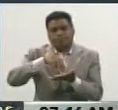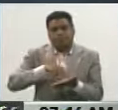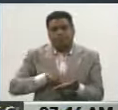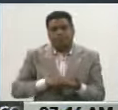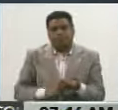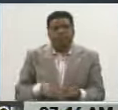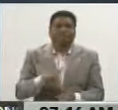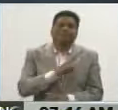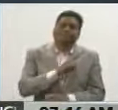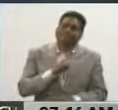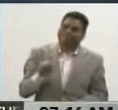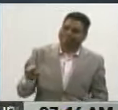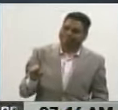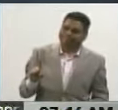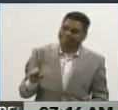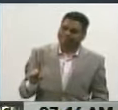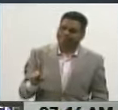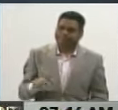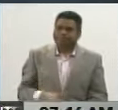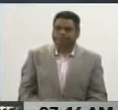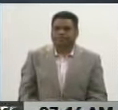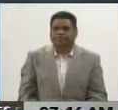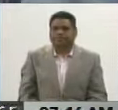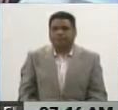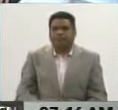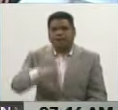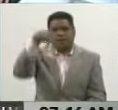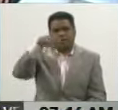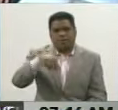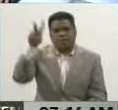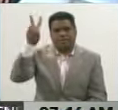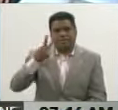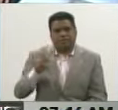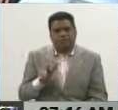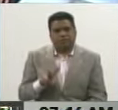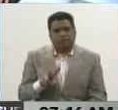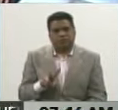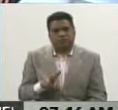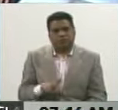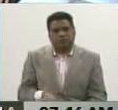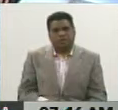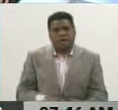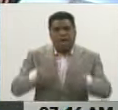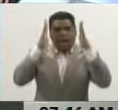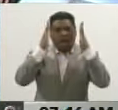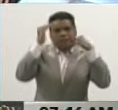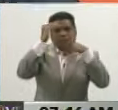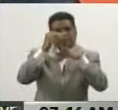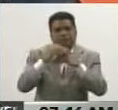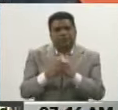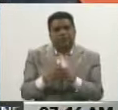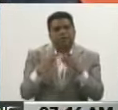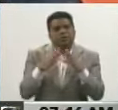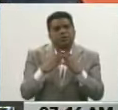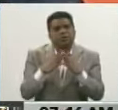debería estar aquí en Venezuela para atender la